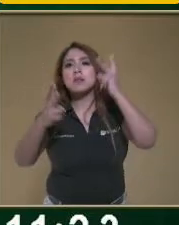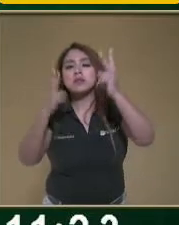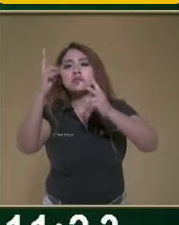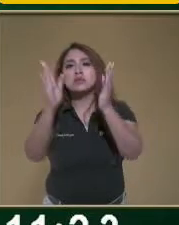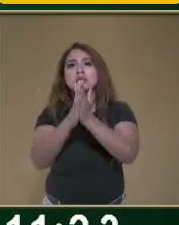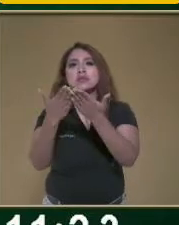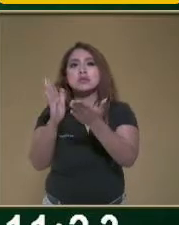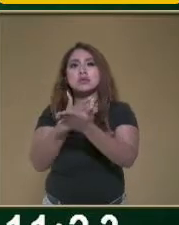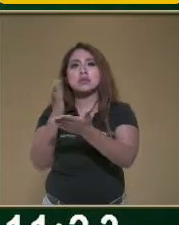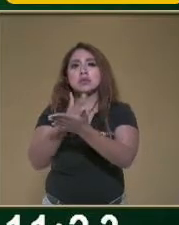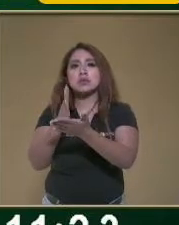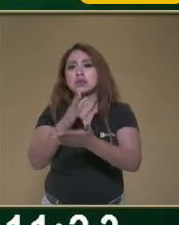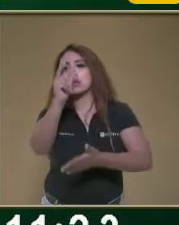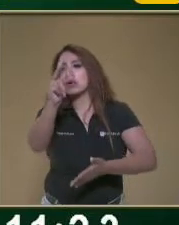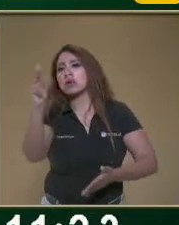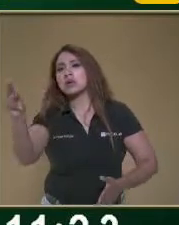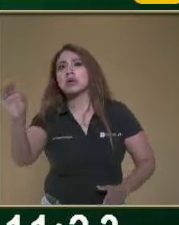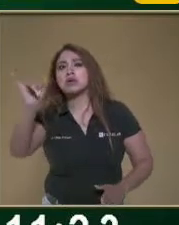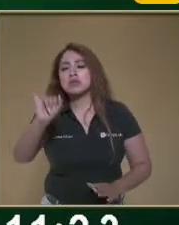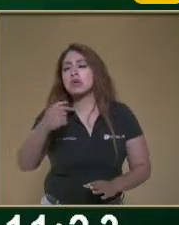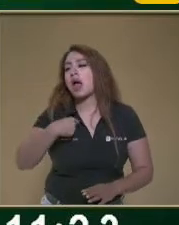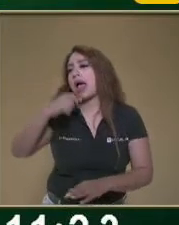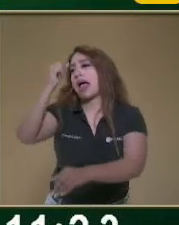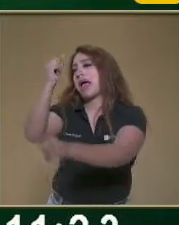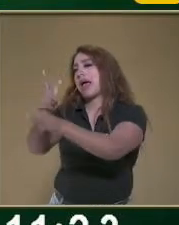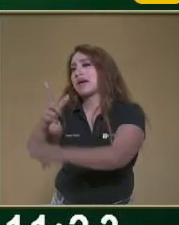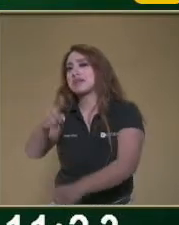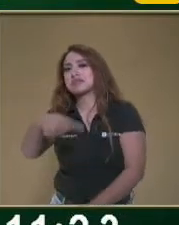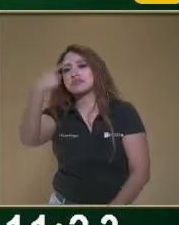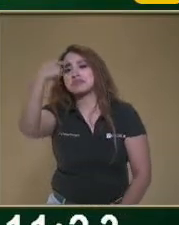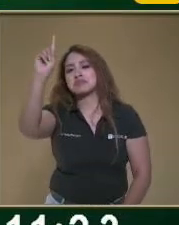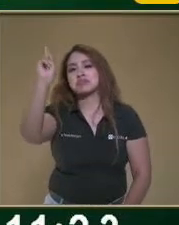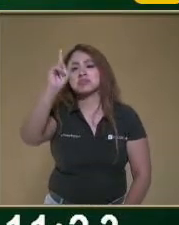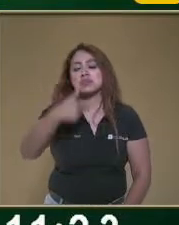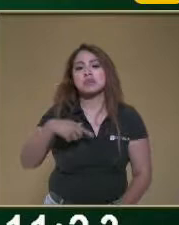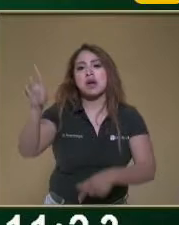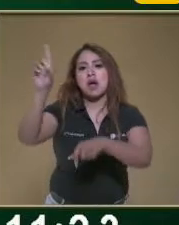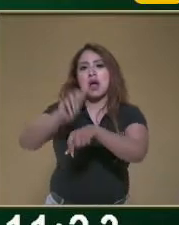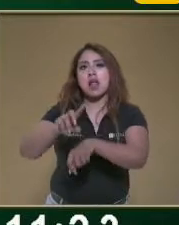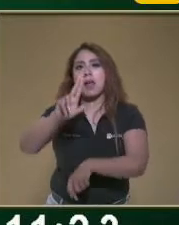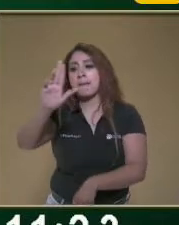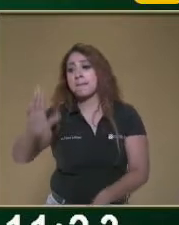identificar el día. Sí, y es que fue el miércoles y ya veo la